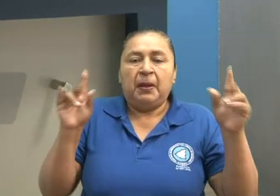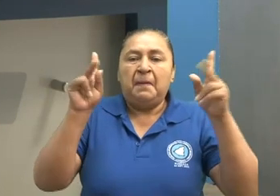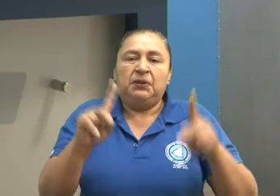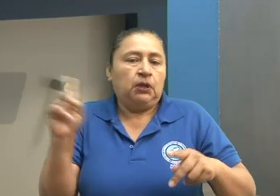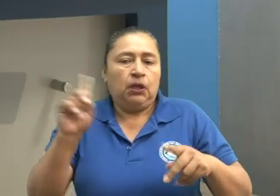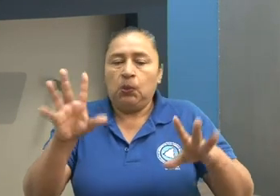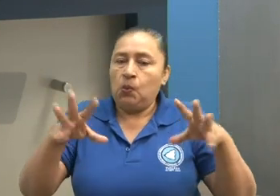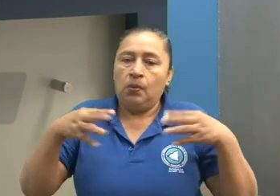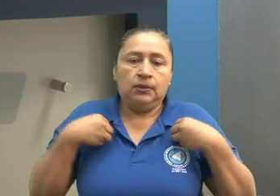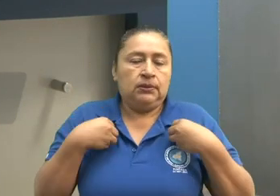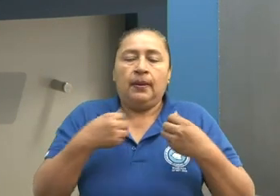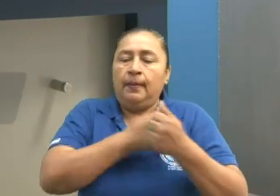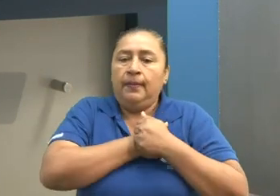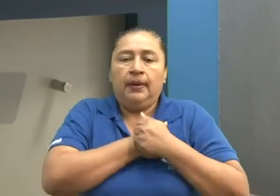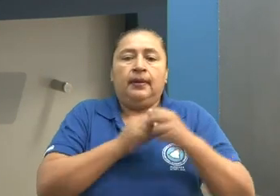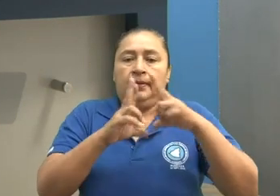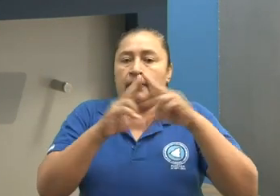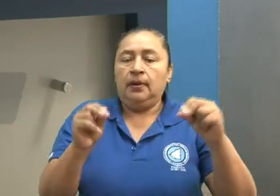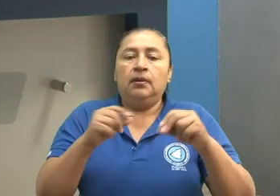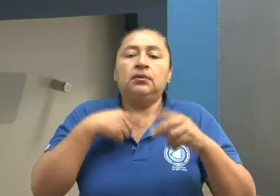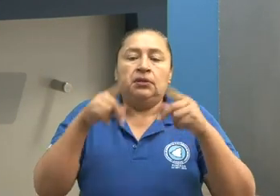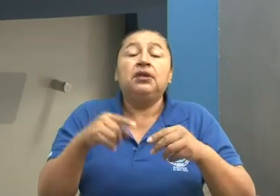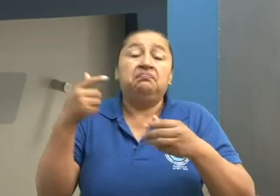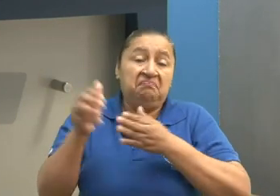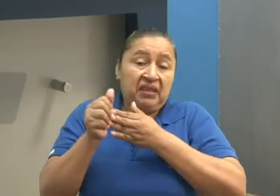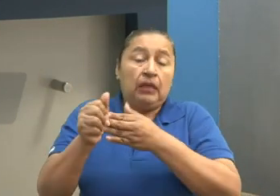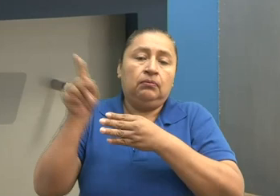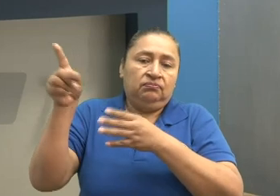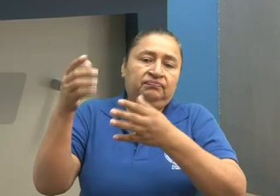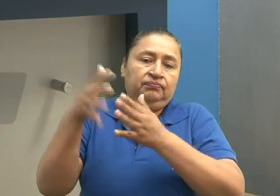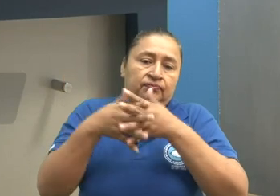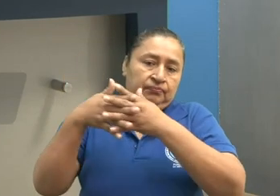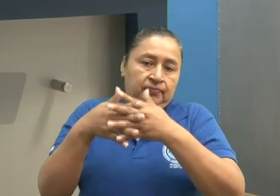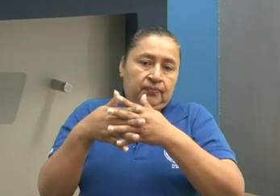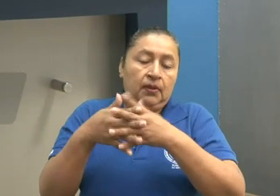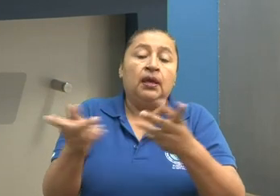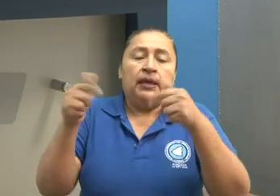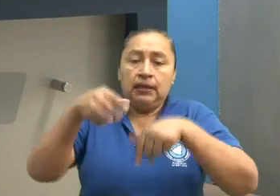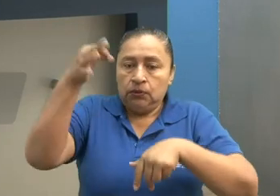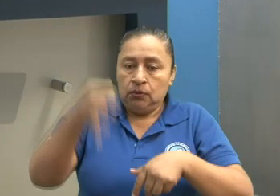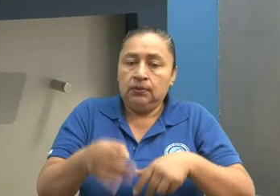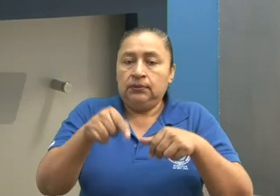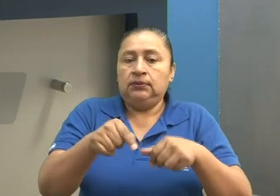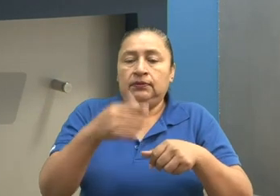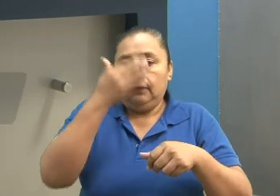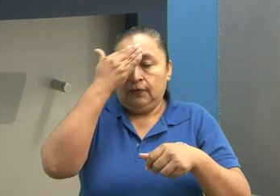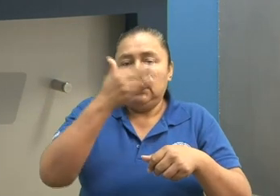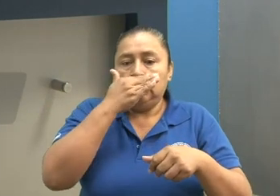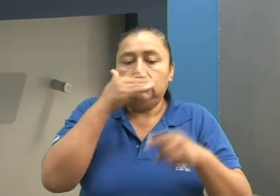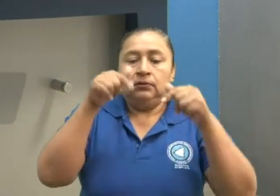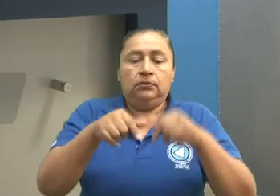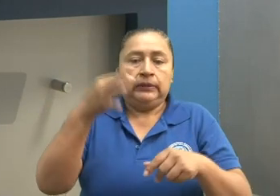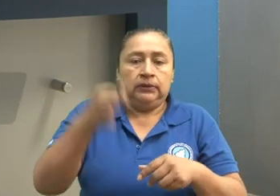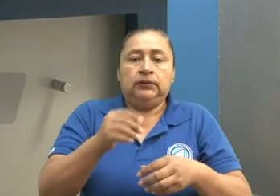vendepatria y conducido por el Imperio Yanqui, ¿no? Entonces, eso lo garantiza el Frente Sandinista, lo garantiza